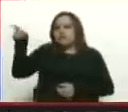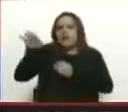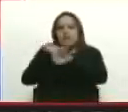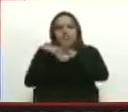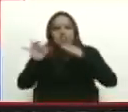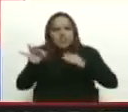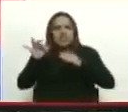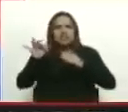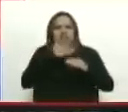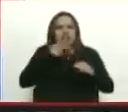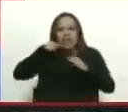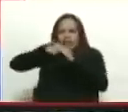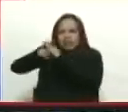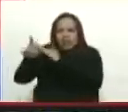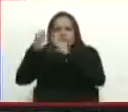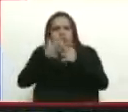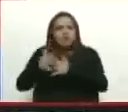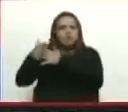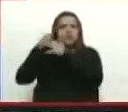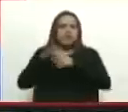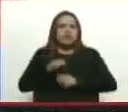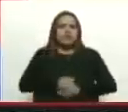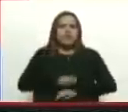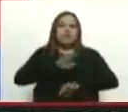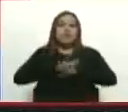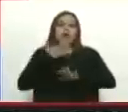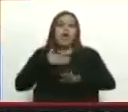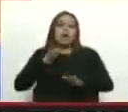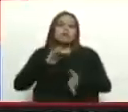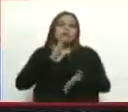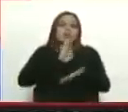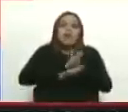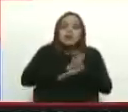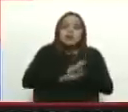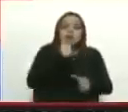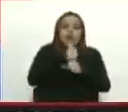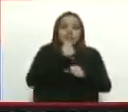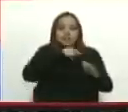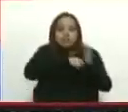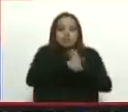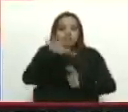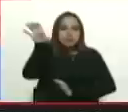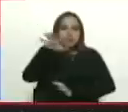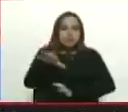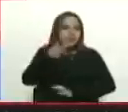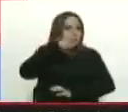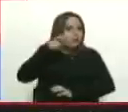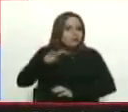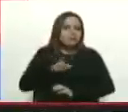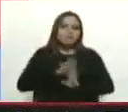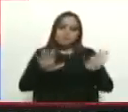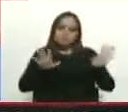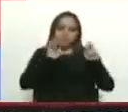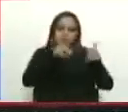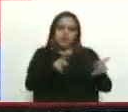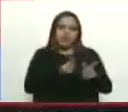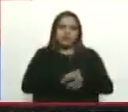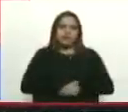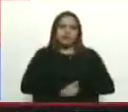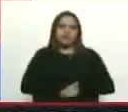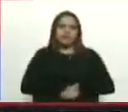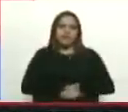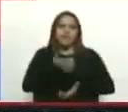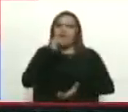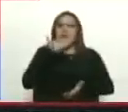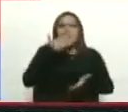tratando de entrar a Estados Unidos. Pues estarían tranquilos trabajando en sus países, en sus pueblos. Bueno, han pedido